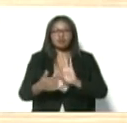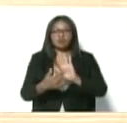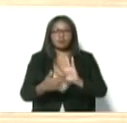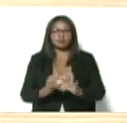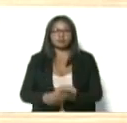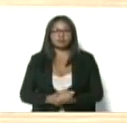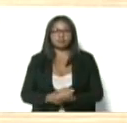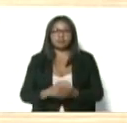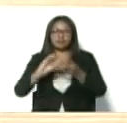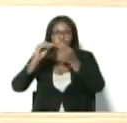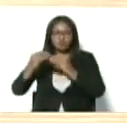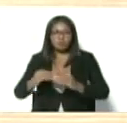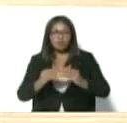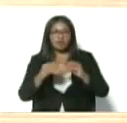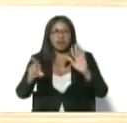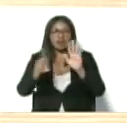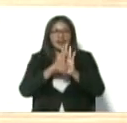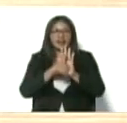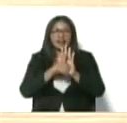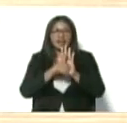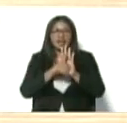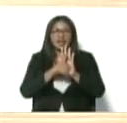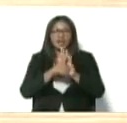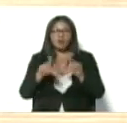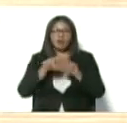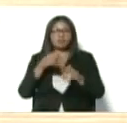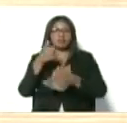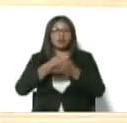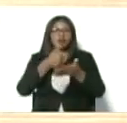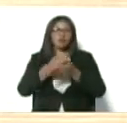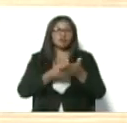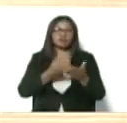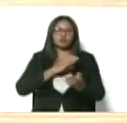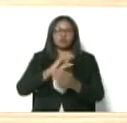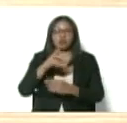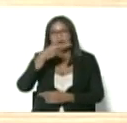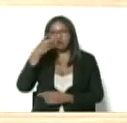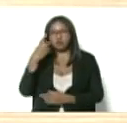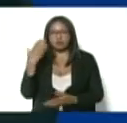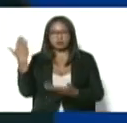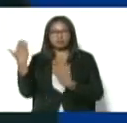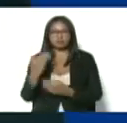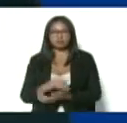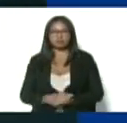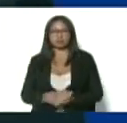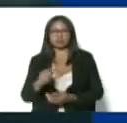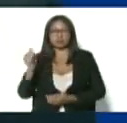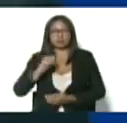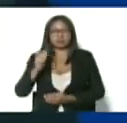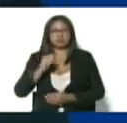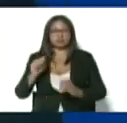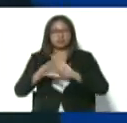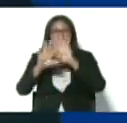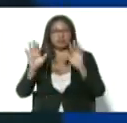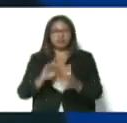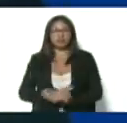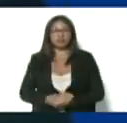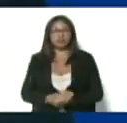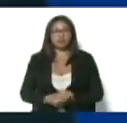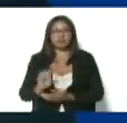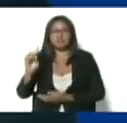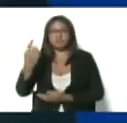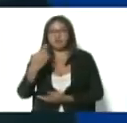para perfeccionar la ley orgánica de la lucha contra la droga mayor general por favor diseñador bigote efe primer lugar